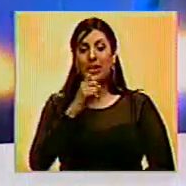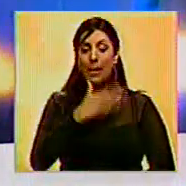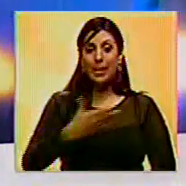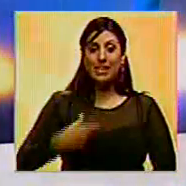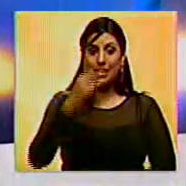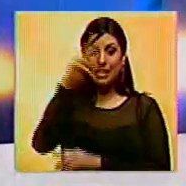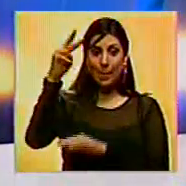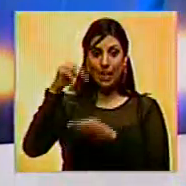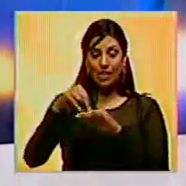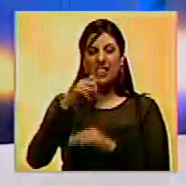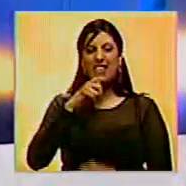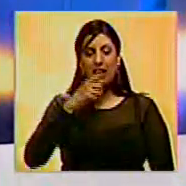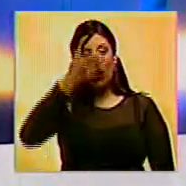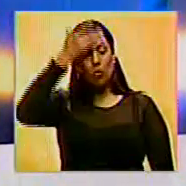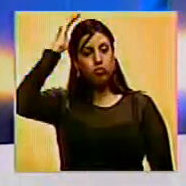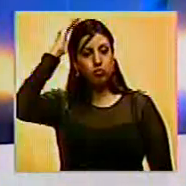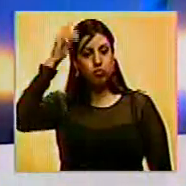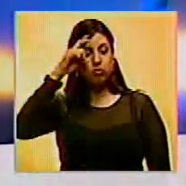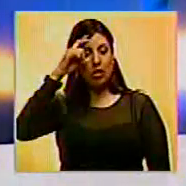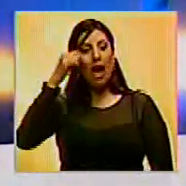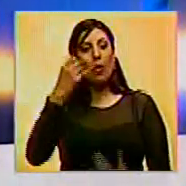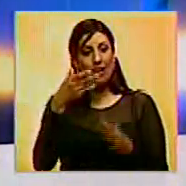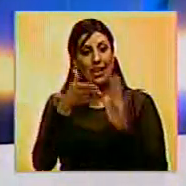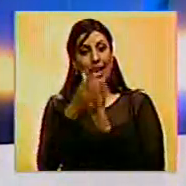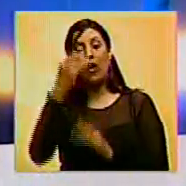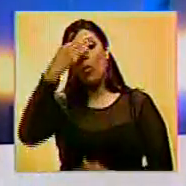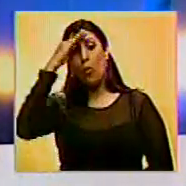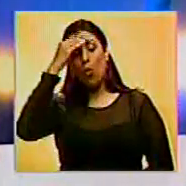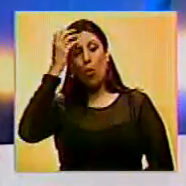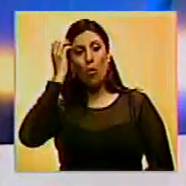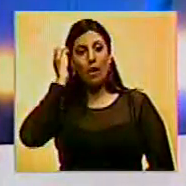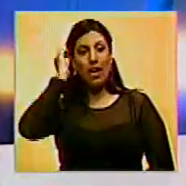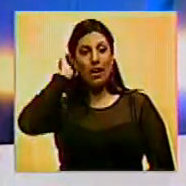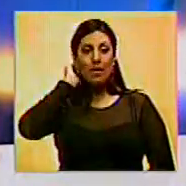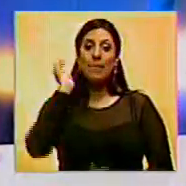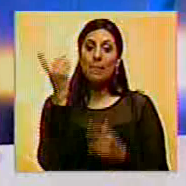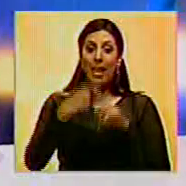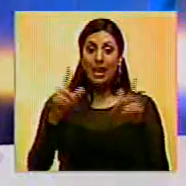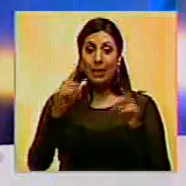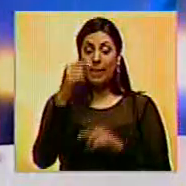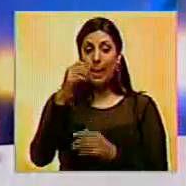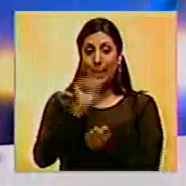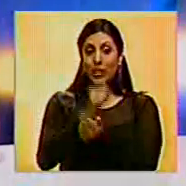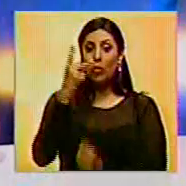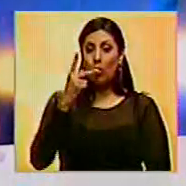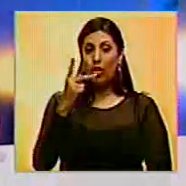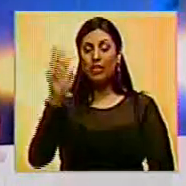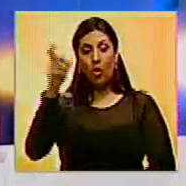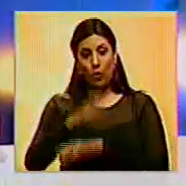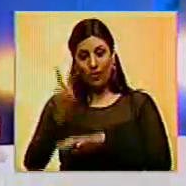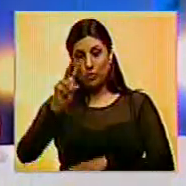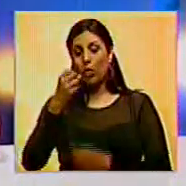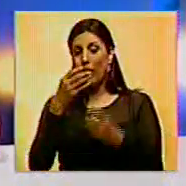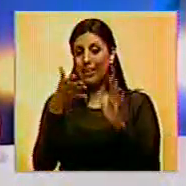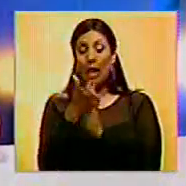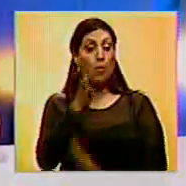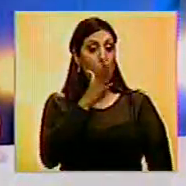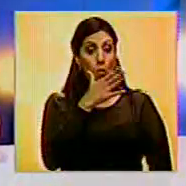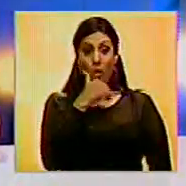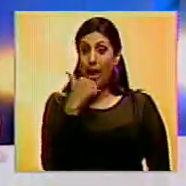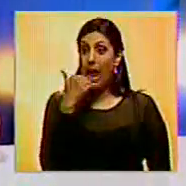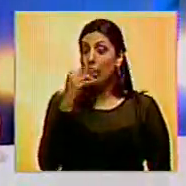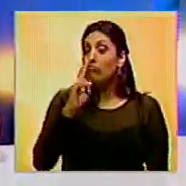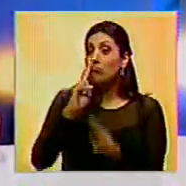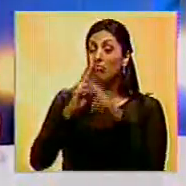Presidente de la Asamblea Nacional, Jean Ramos Ayub, aseguró que Cuba ha liberado más presos políticos que el gobierno venezolano. Sostiene que de no